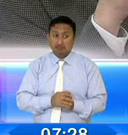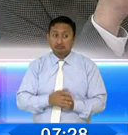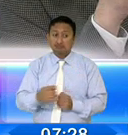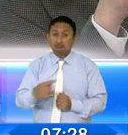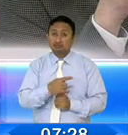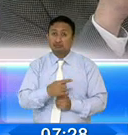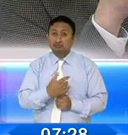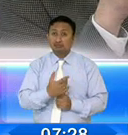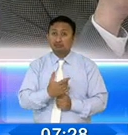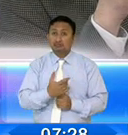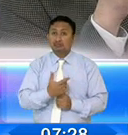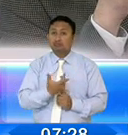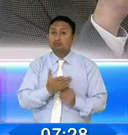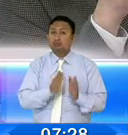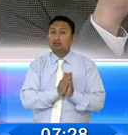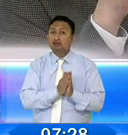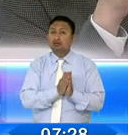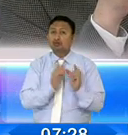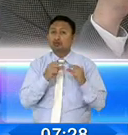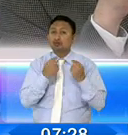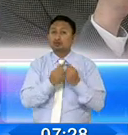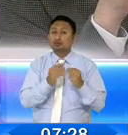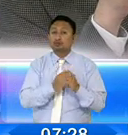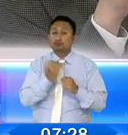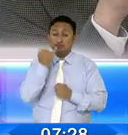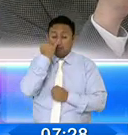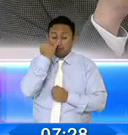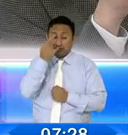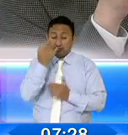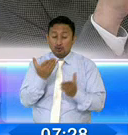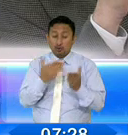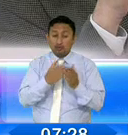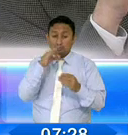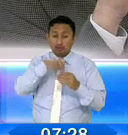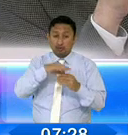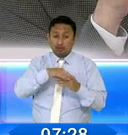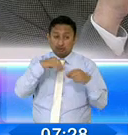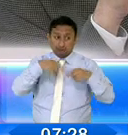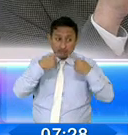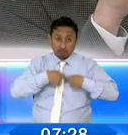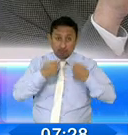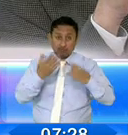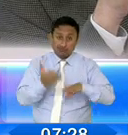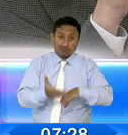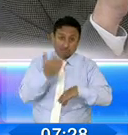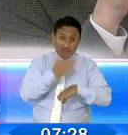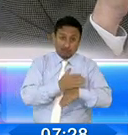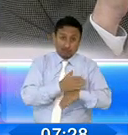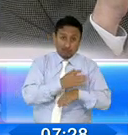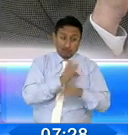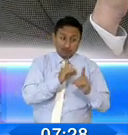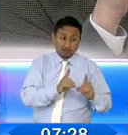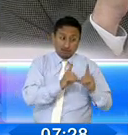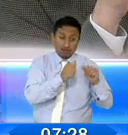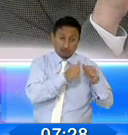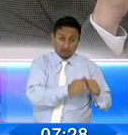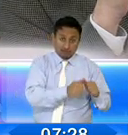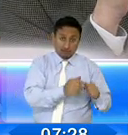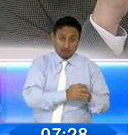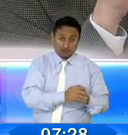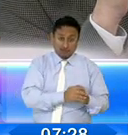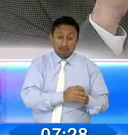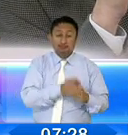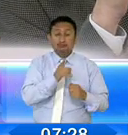el pedido del movimiento Pachacuti, el reconteo de votos, y lo proclaman con los resultados que se dé, ahí la vía de